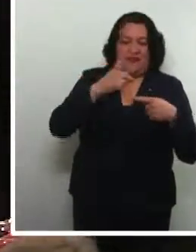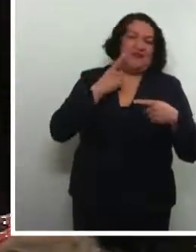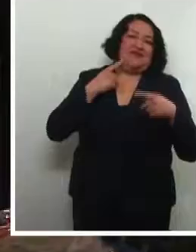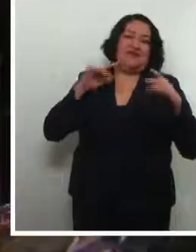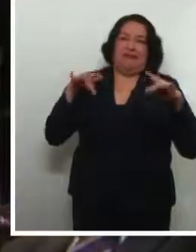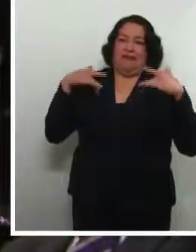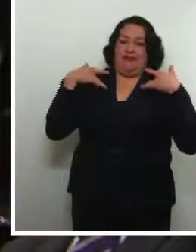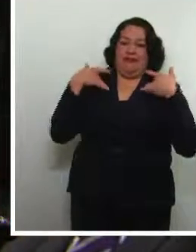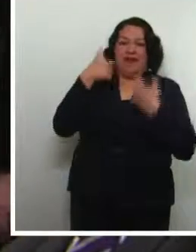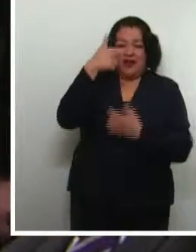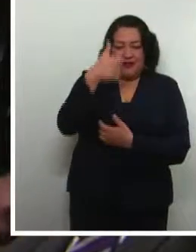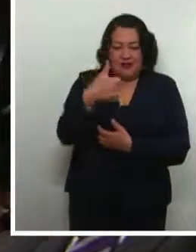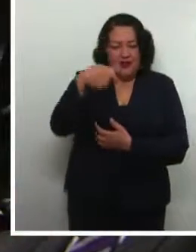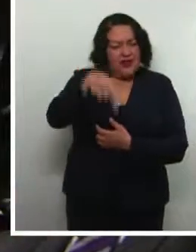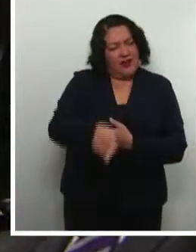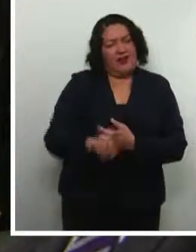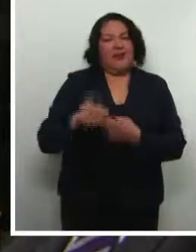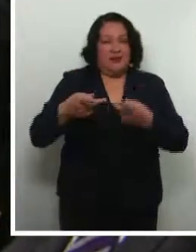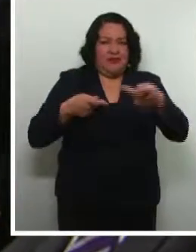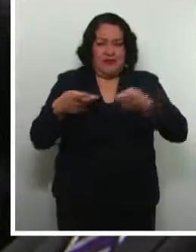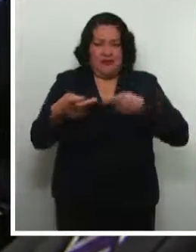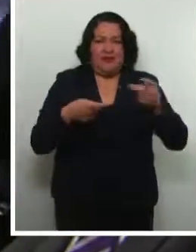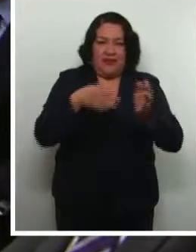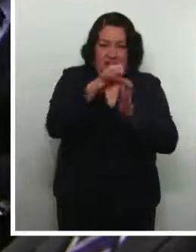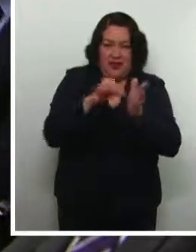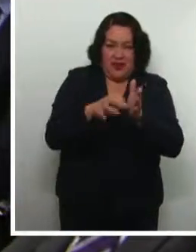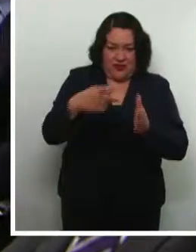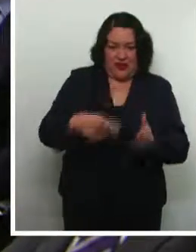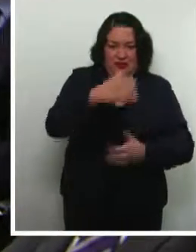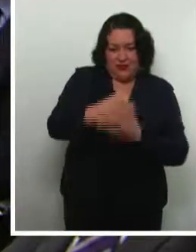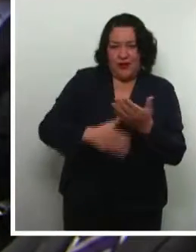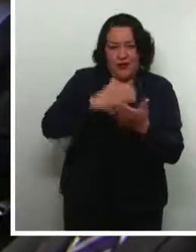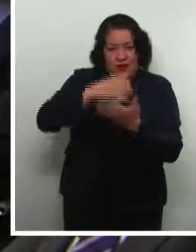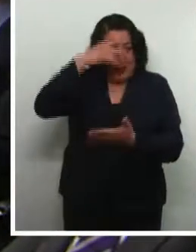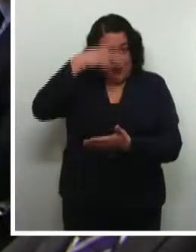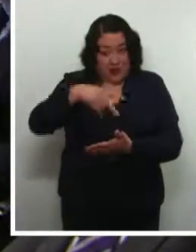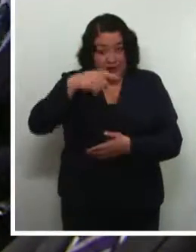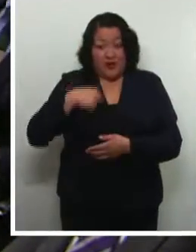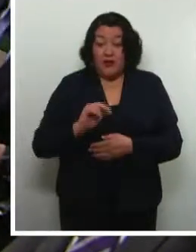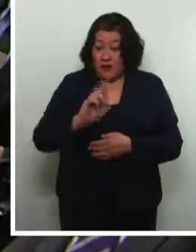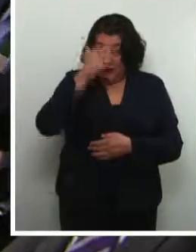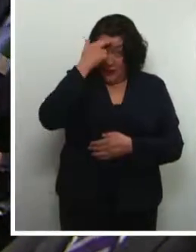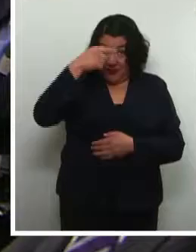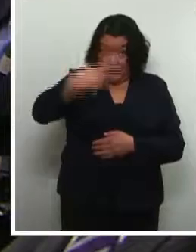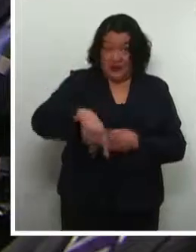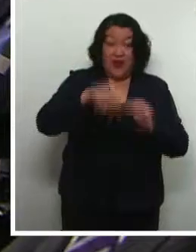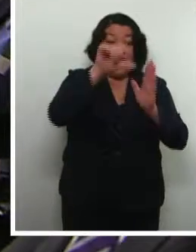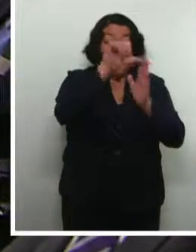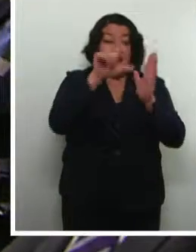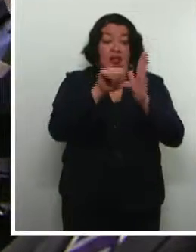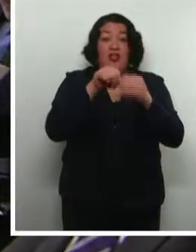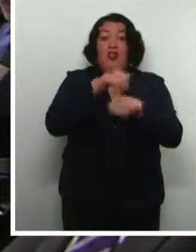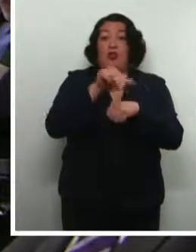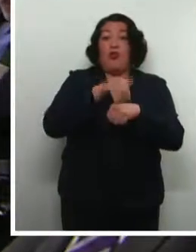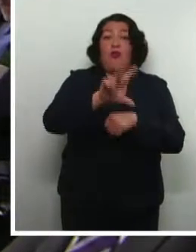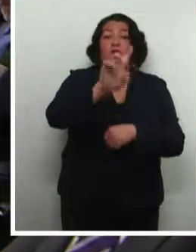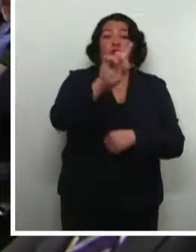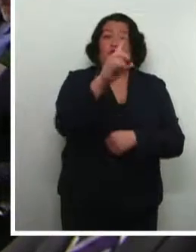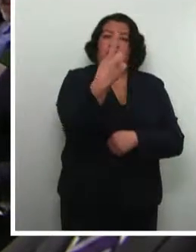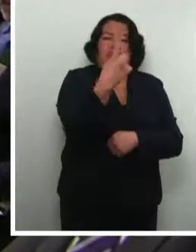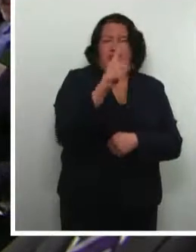de esta Asamblea Constituyente de la Ciudad de México. Les recuerdo que este artículo 31